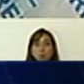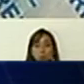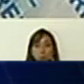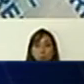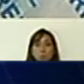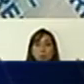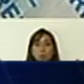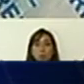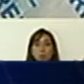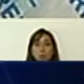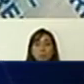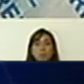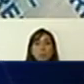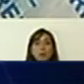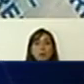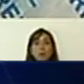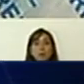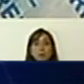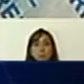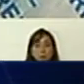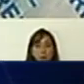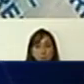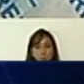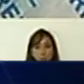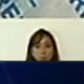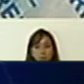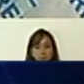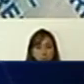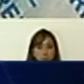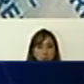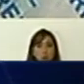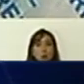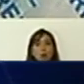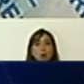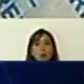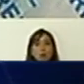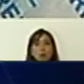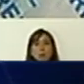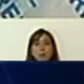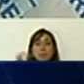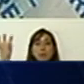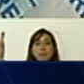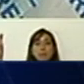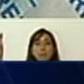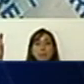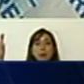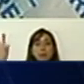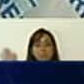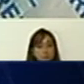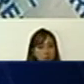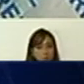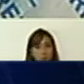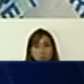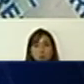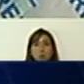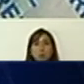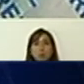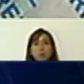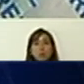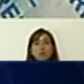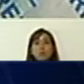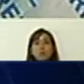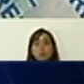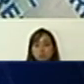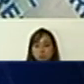de la soberanía nacional, la independencia del país y el resguardo del sistema socioeconómico